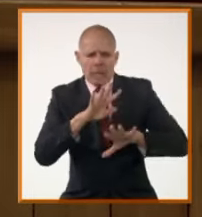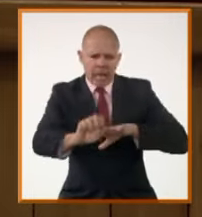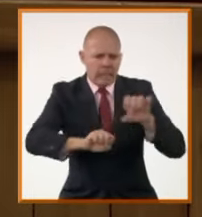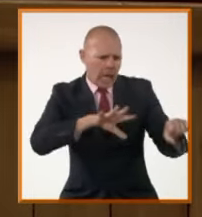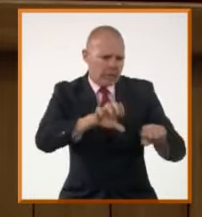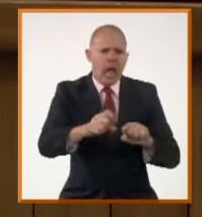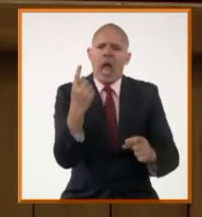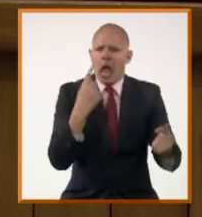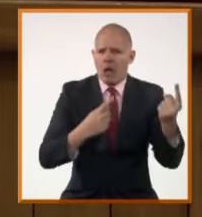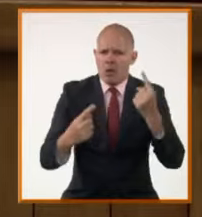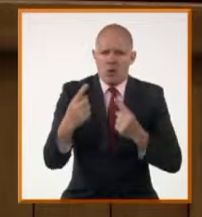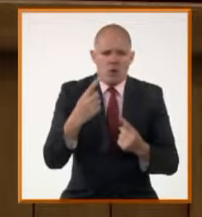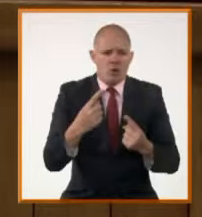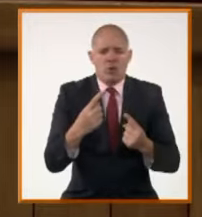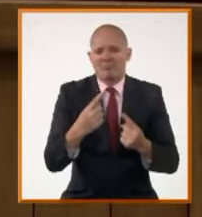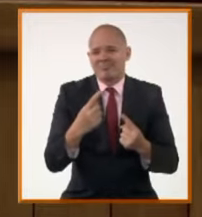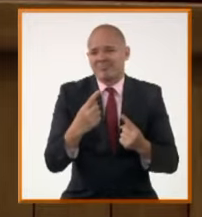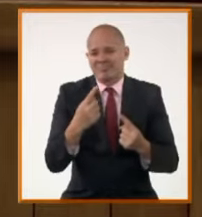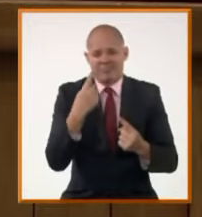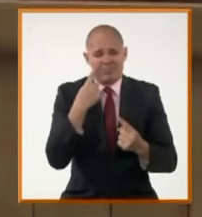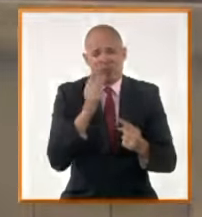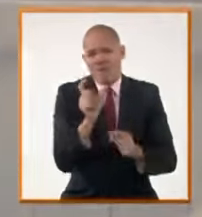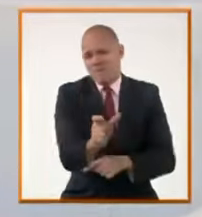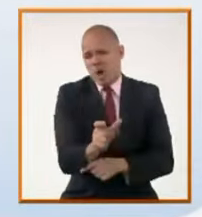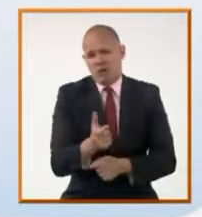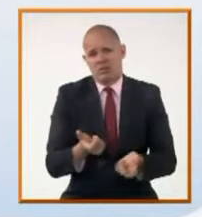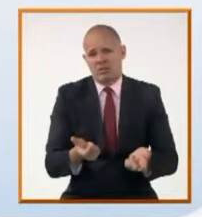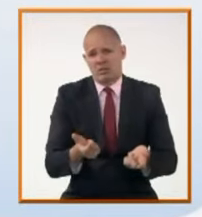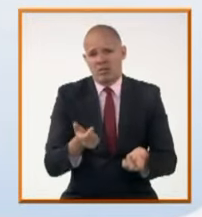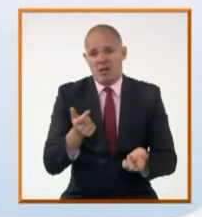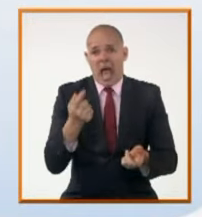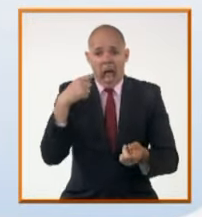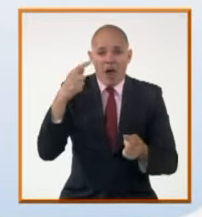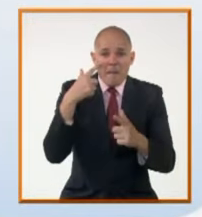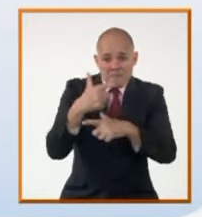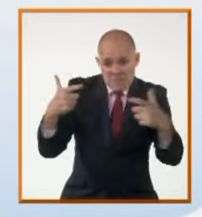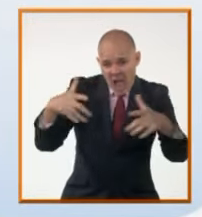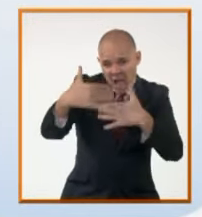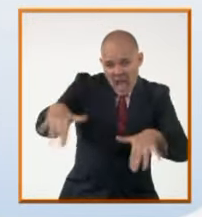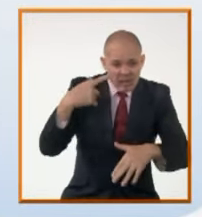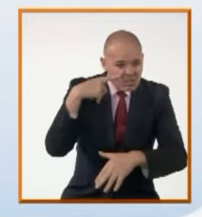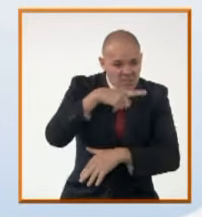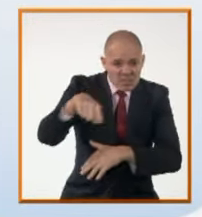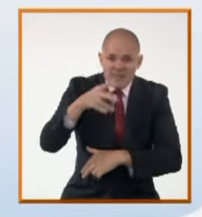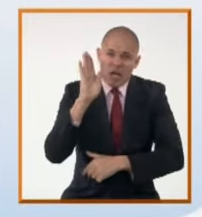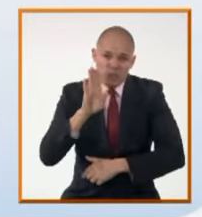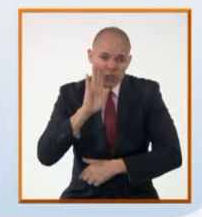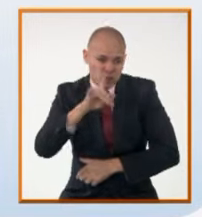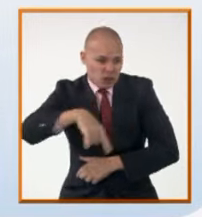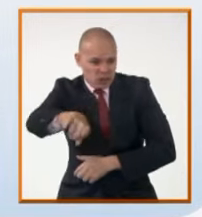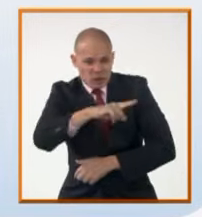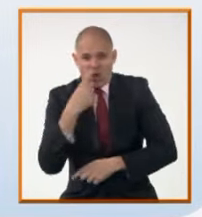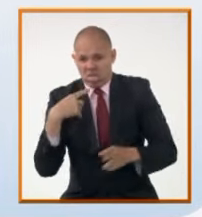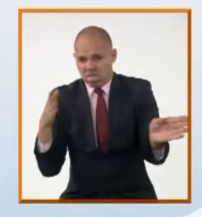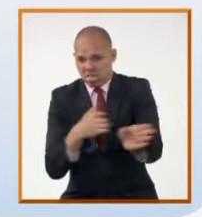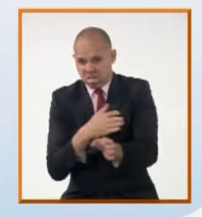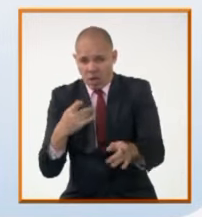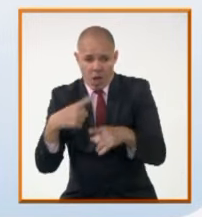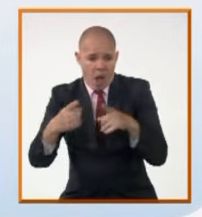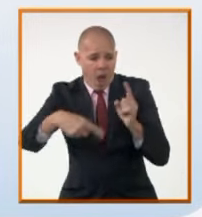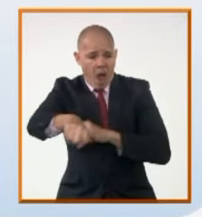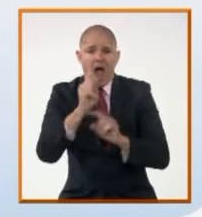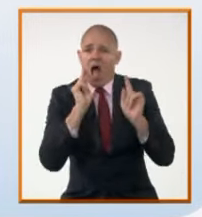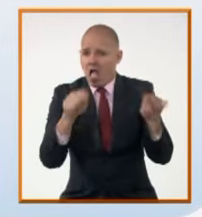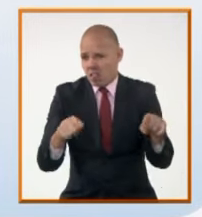corresponde, porque no se contiene ni reduce el delito, la corrupción, las ilegalidades y las indisciplinas sociales. Y